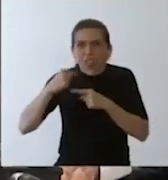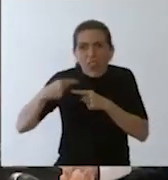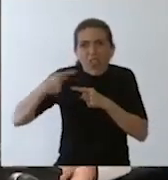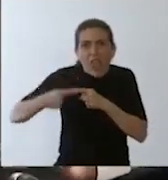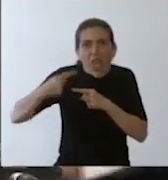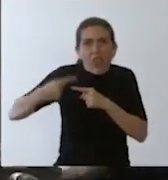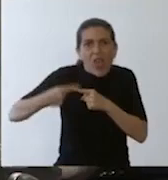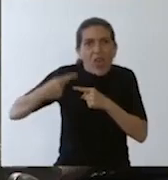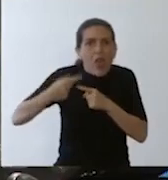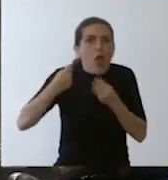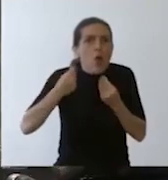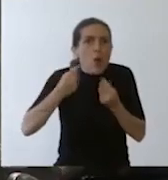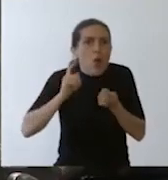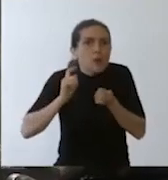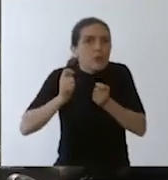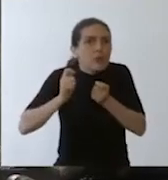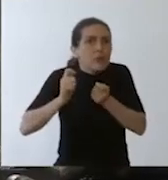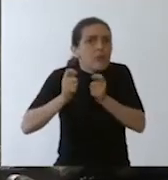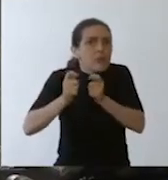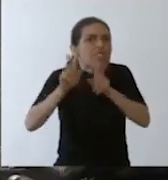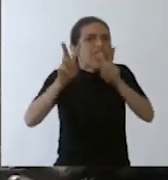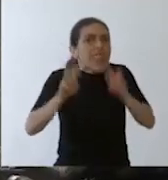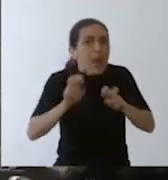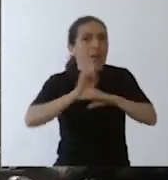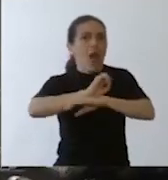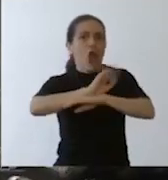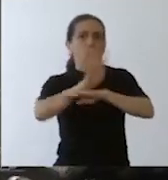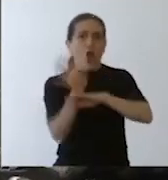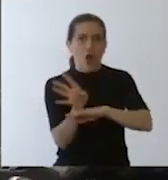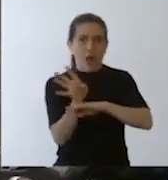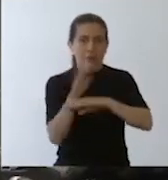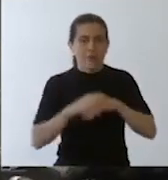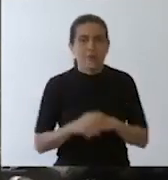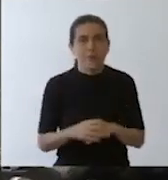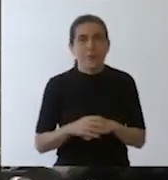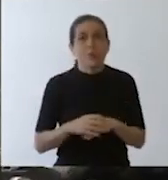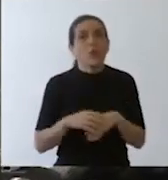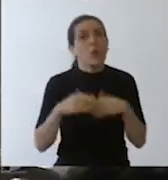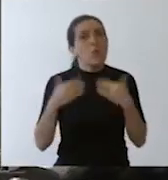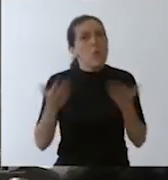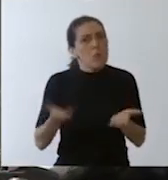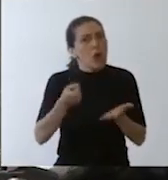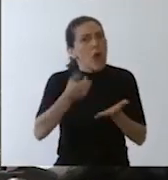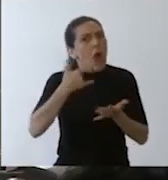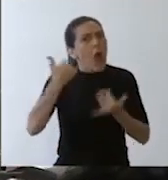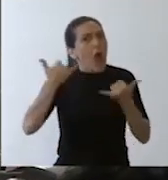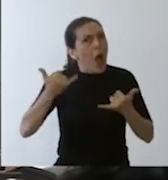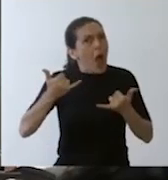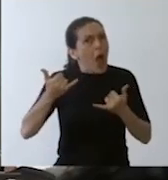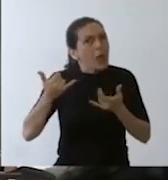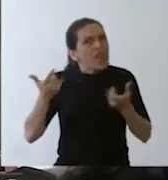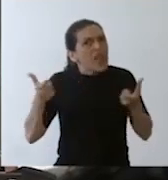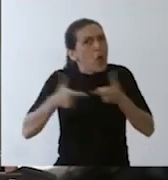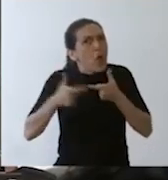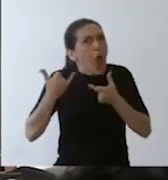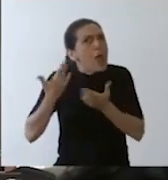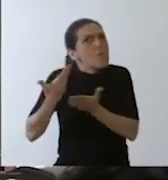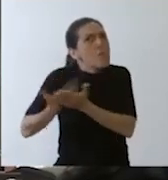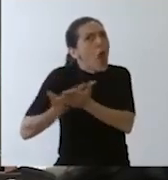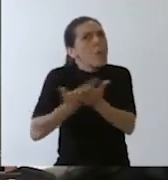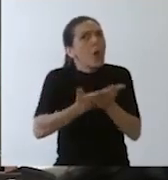evolución del coronavirus. De ahí surgieron una serie de